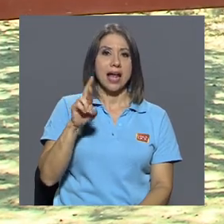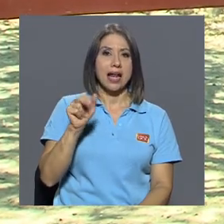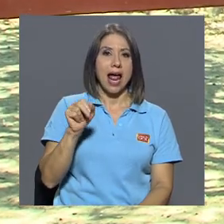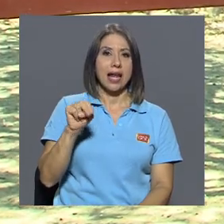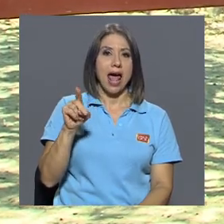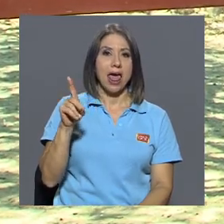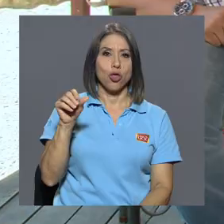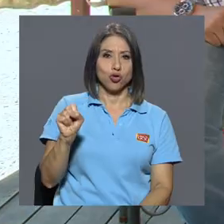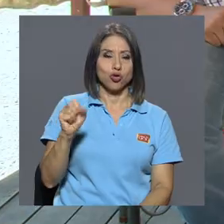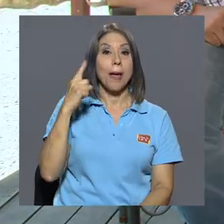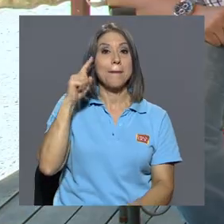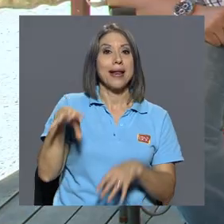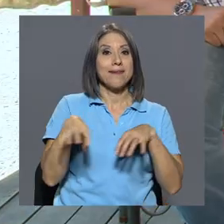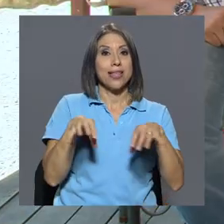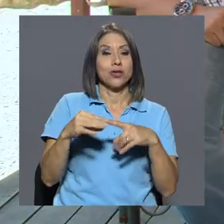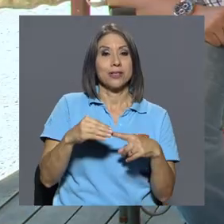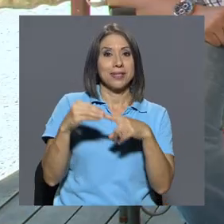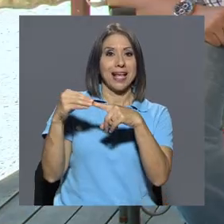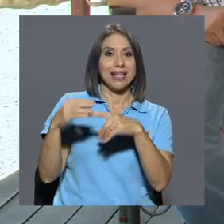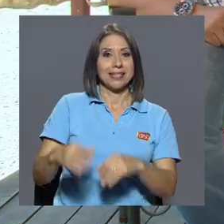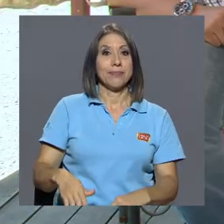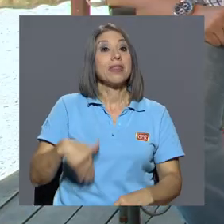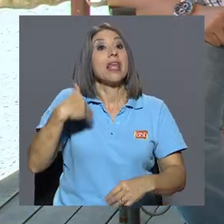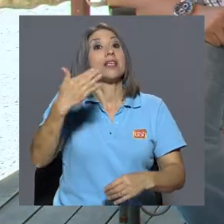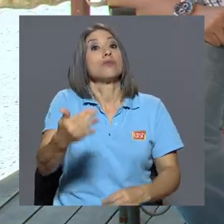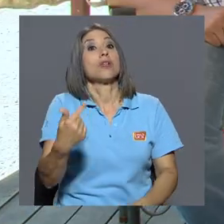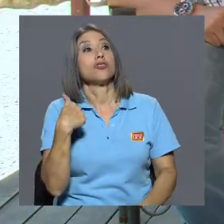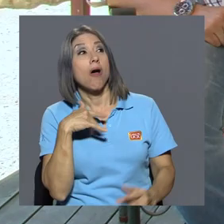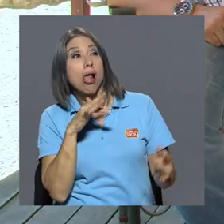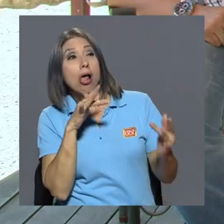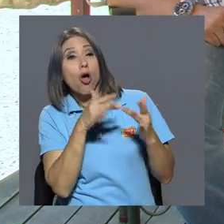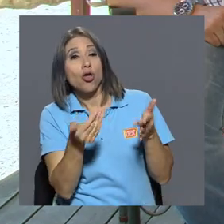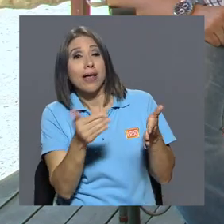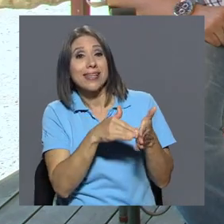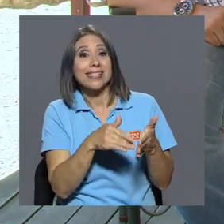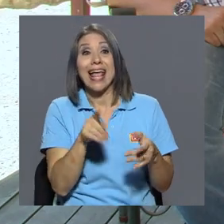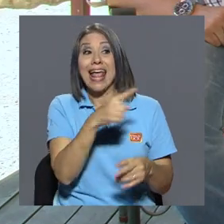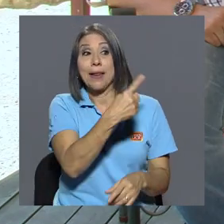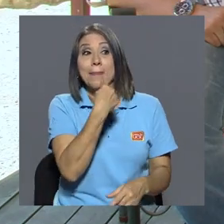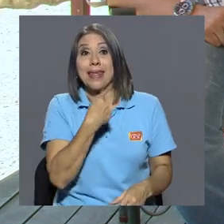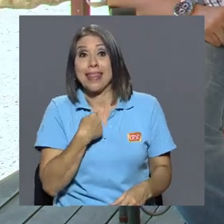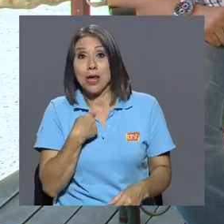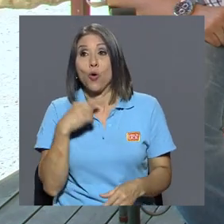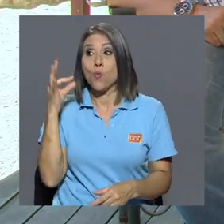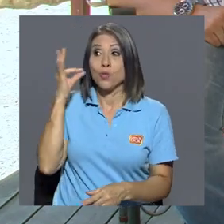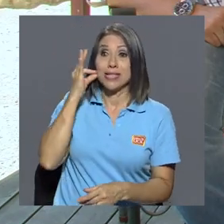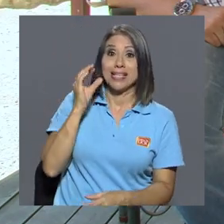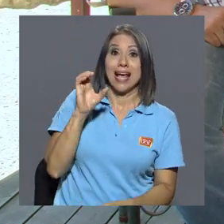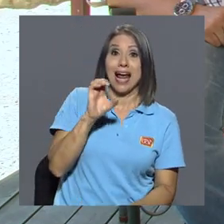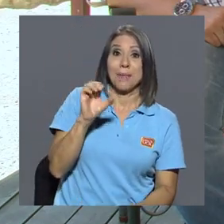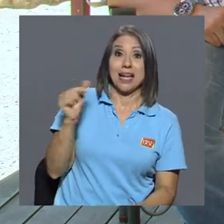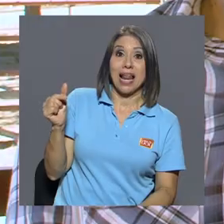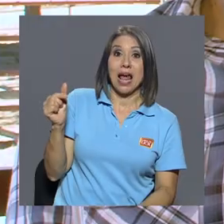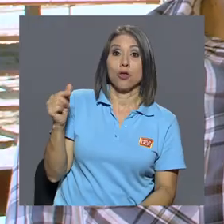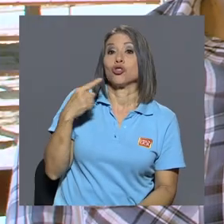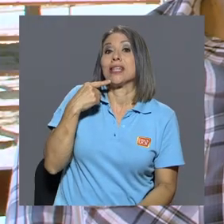especiales. Cuando volví me dijo que Carmencita Granados había dicho que ella no trabajaba con